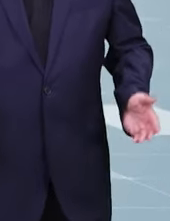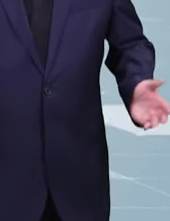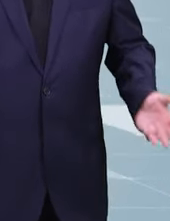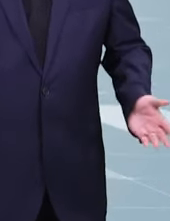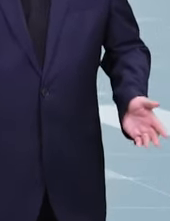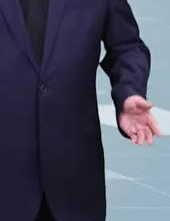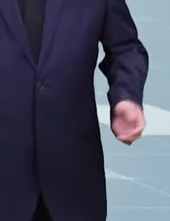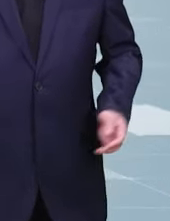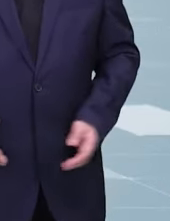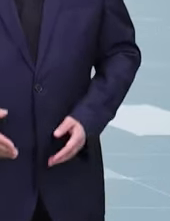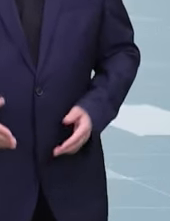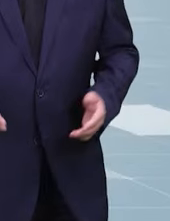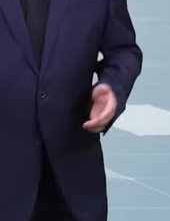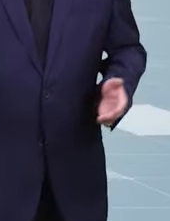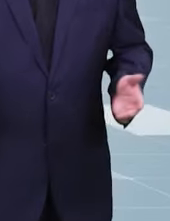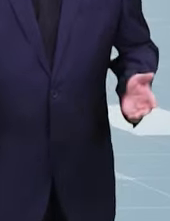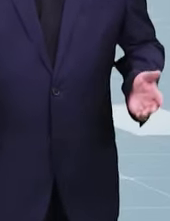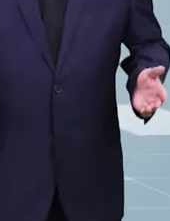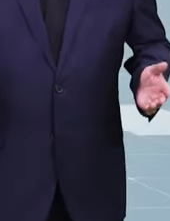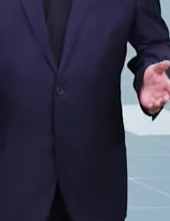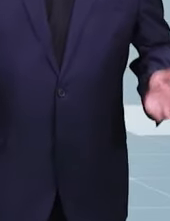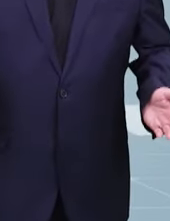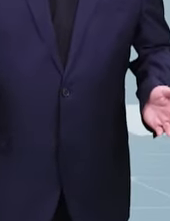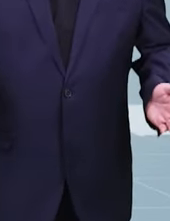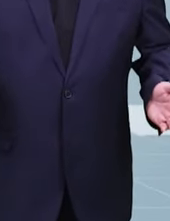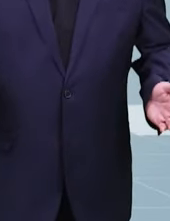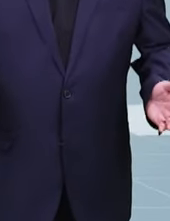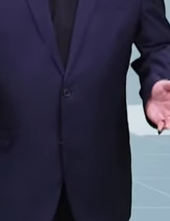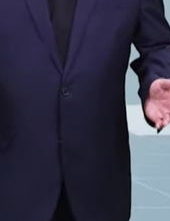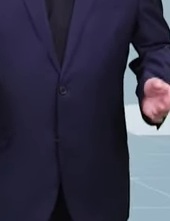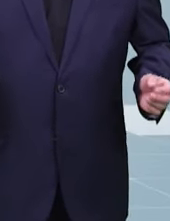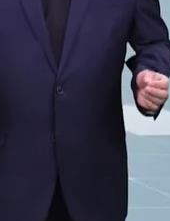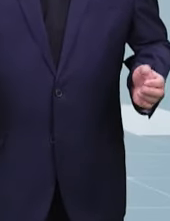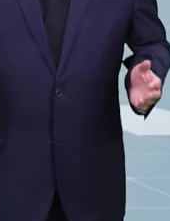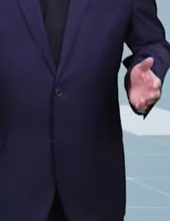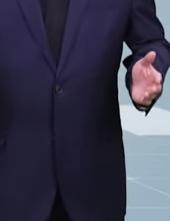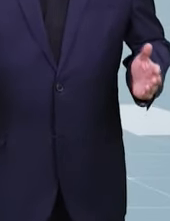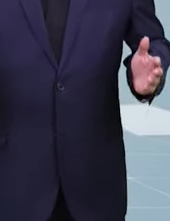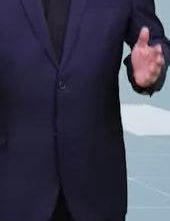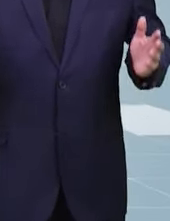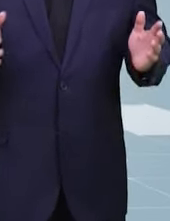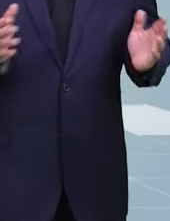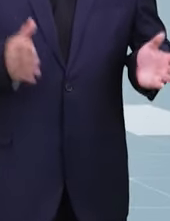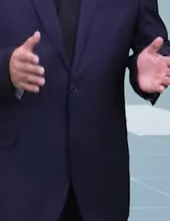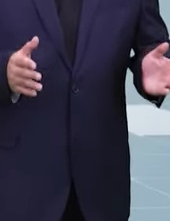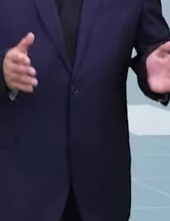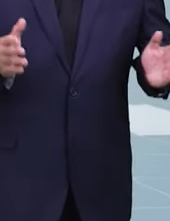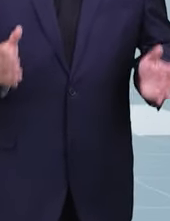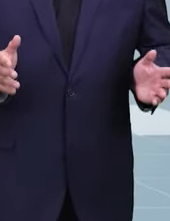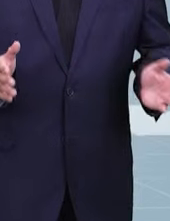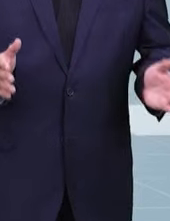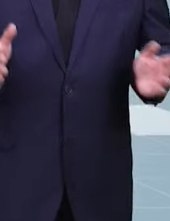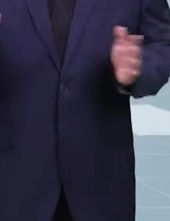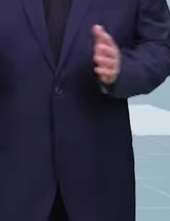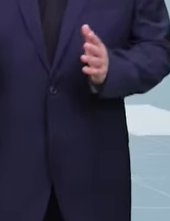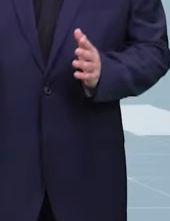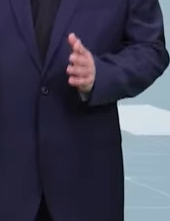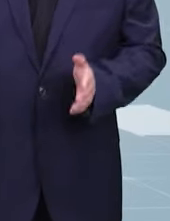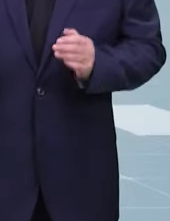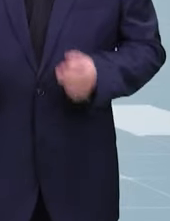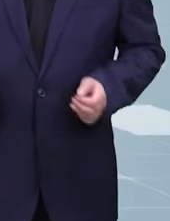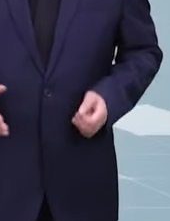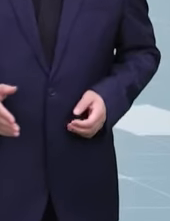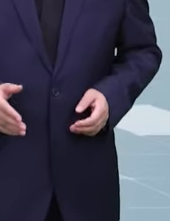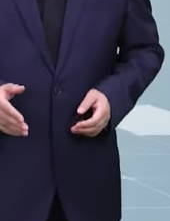finalmente la salidad y una edición de cuentas creemos que Estos principios nos ayudarán a guar el desarrollo y el